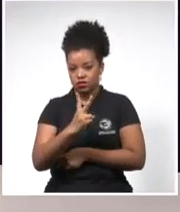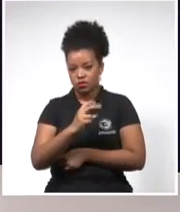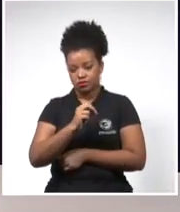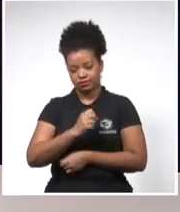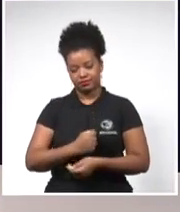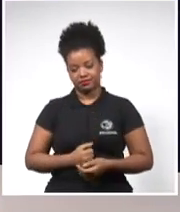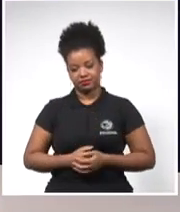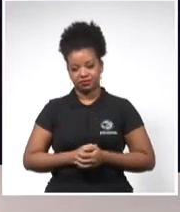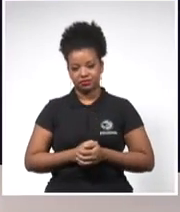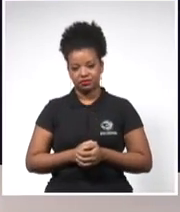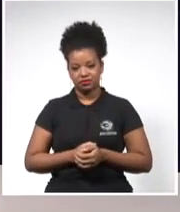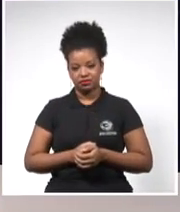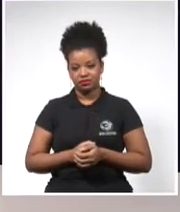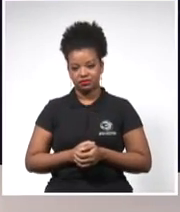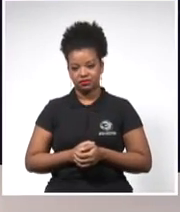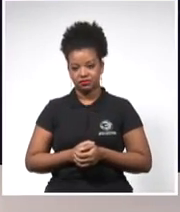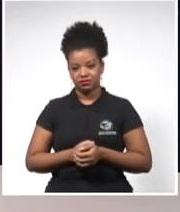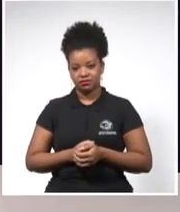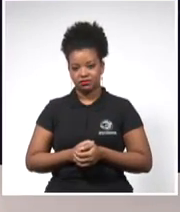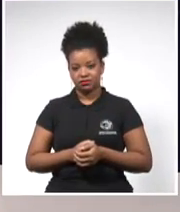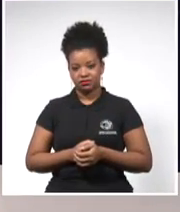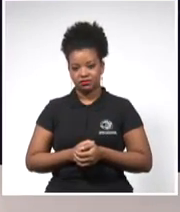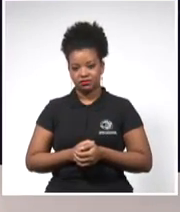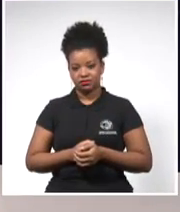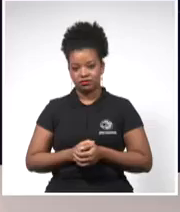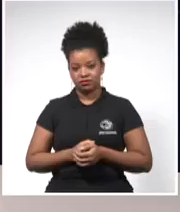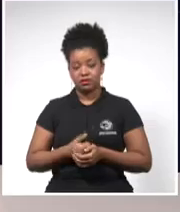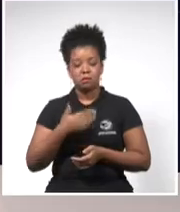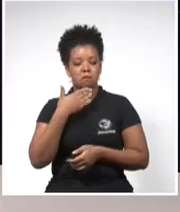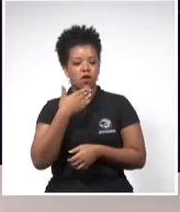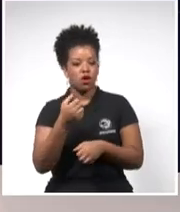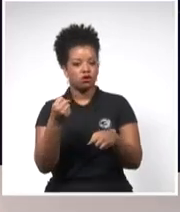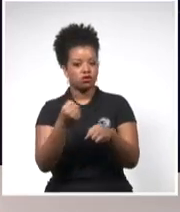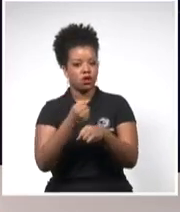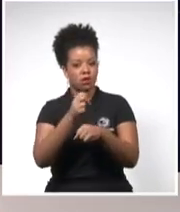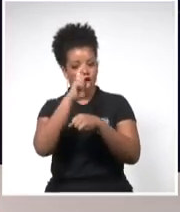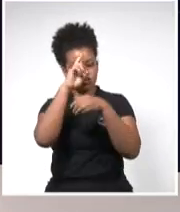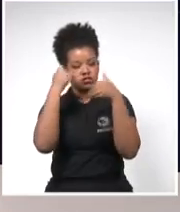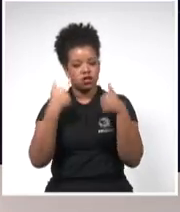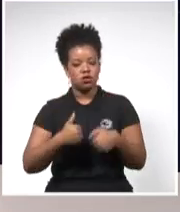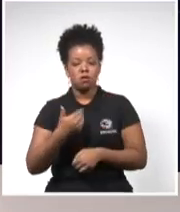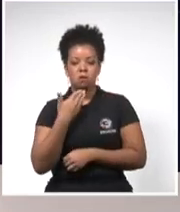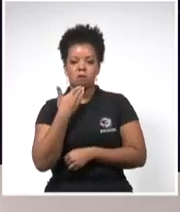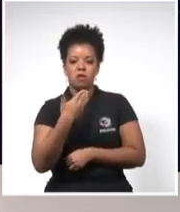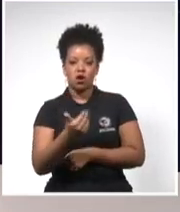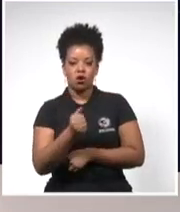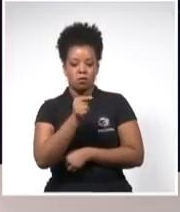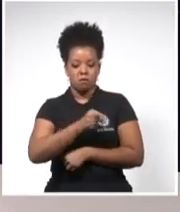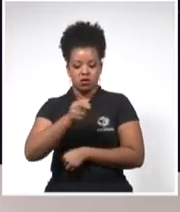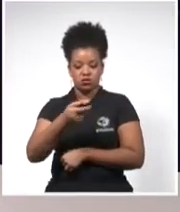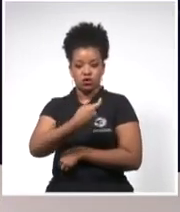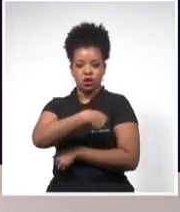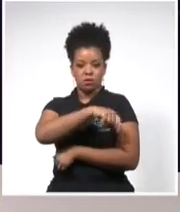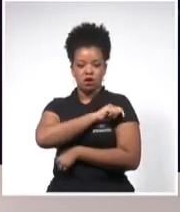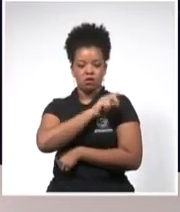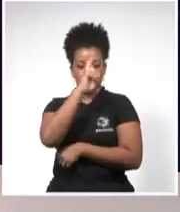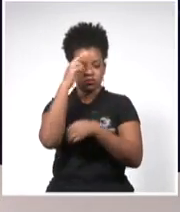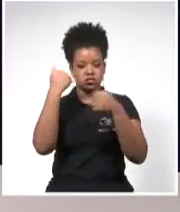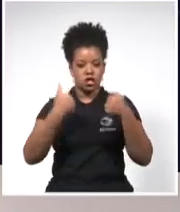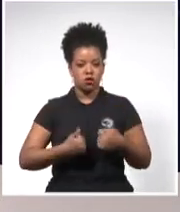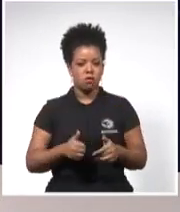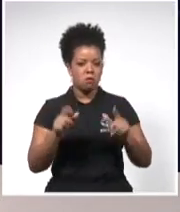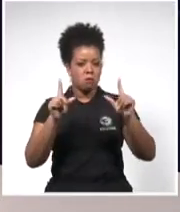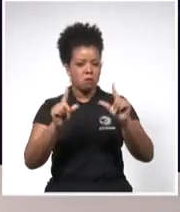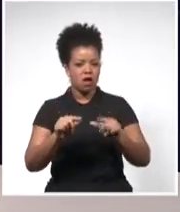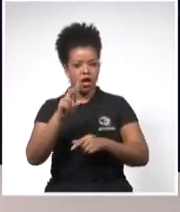Se amplió el acceso y la oferta de acciones de salud y se mejoraron los indicadores de salud de la población, reduciéndose las